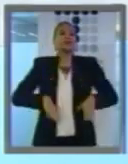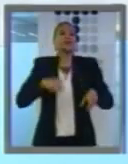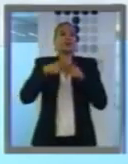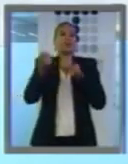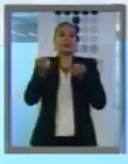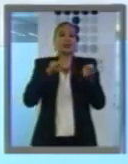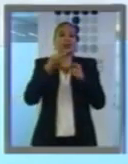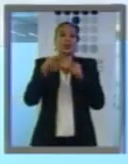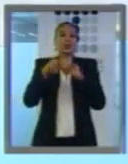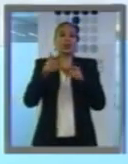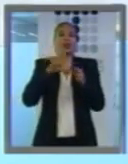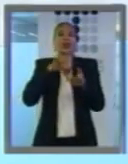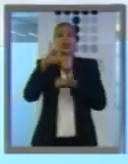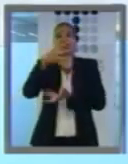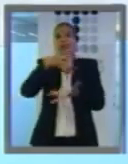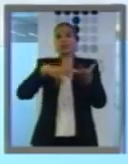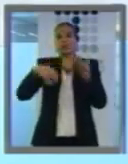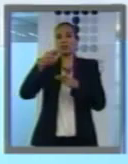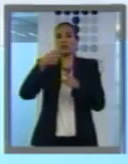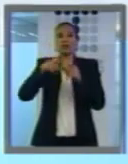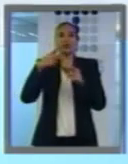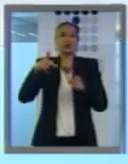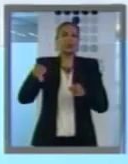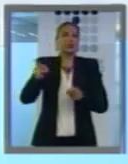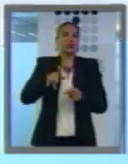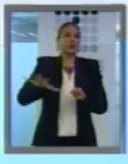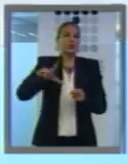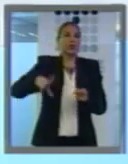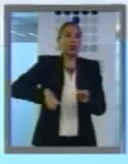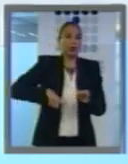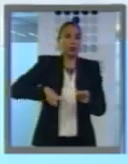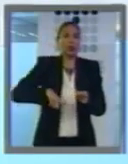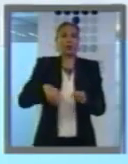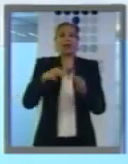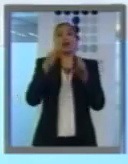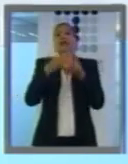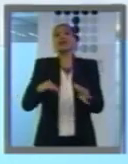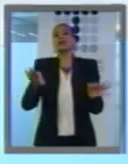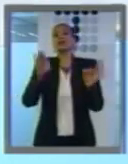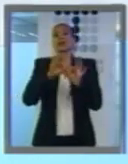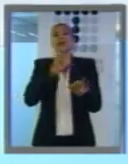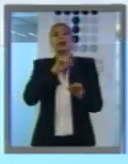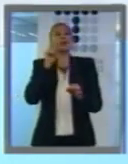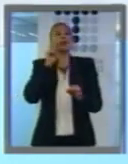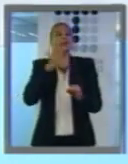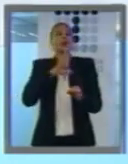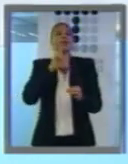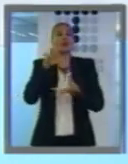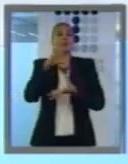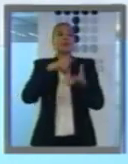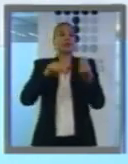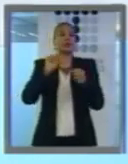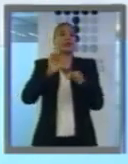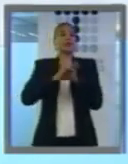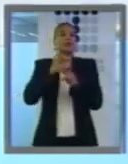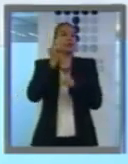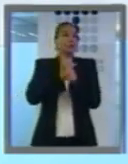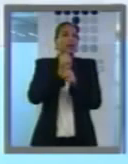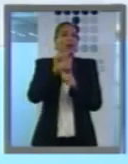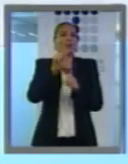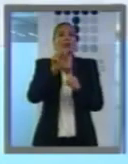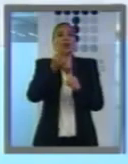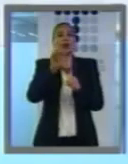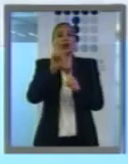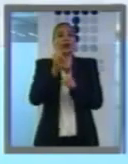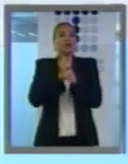y fiscalización de los recursos públicos. Y creo que una manera importante para ilustrar esta armonía tiene que ver con el derecho de acceso